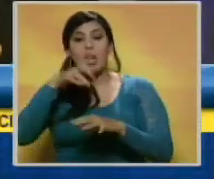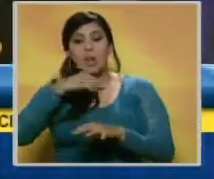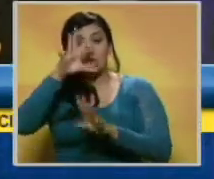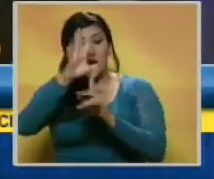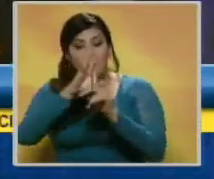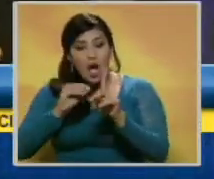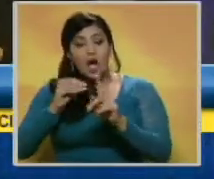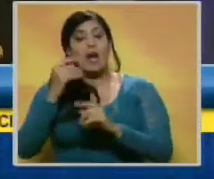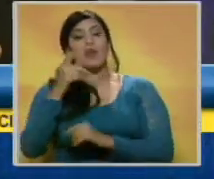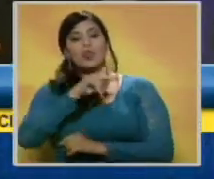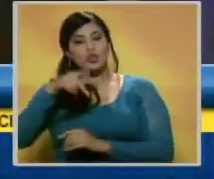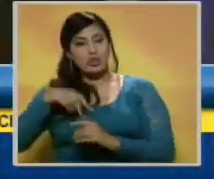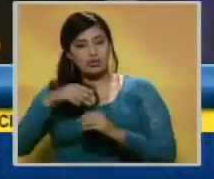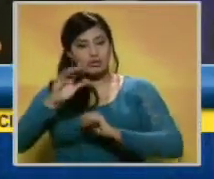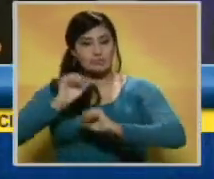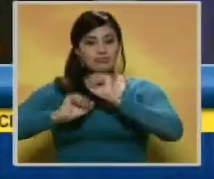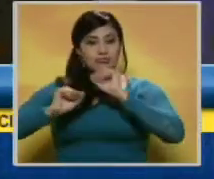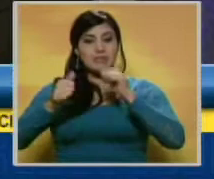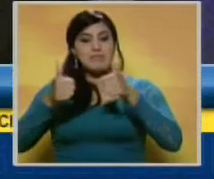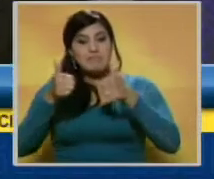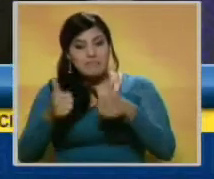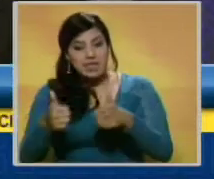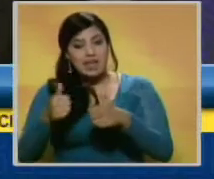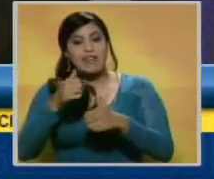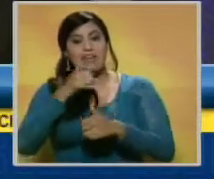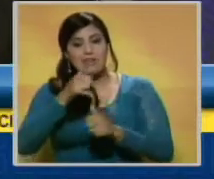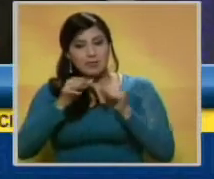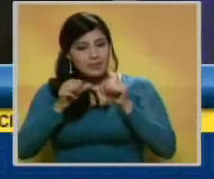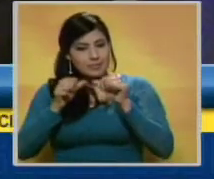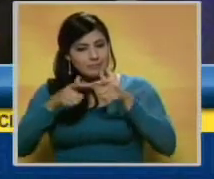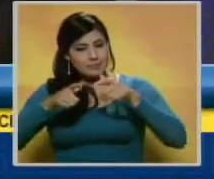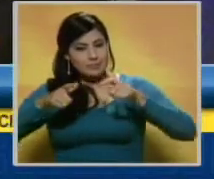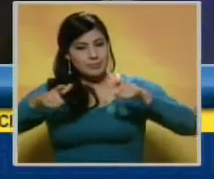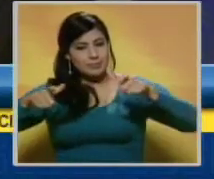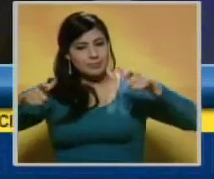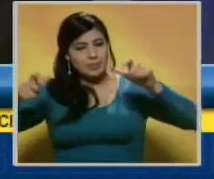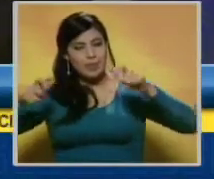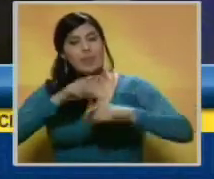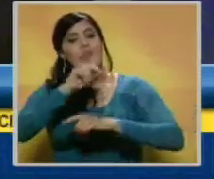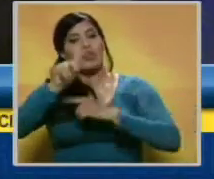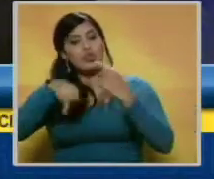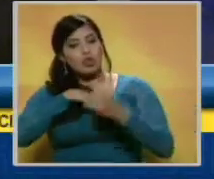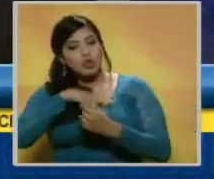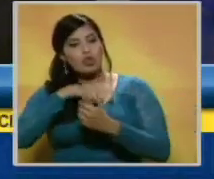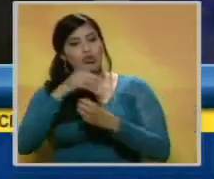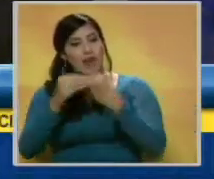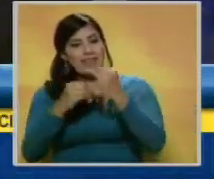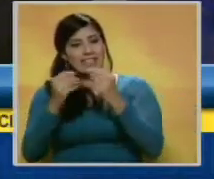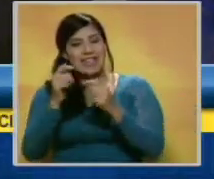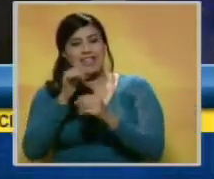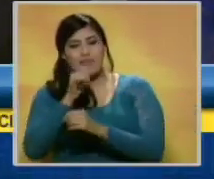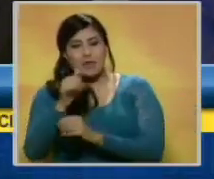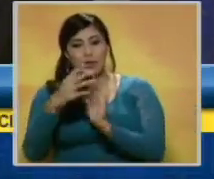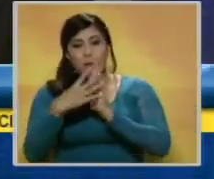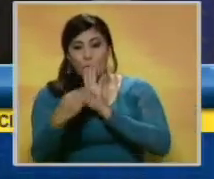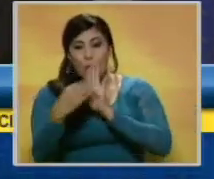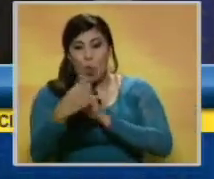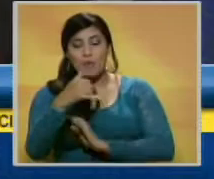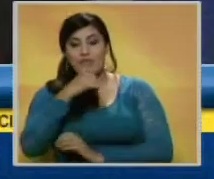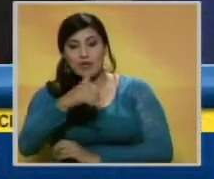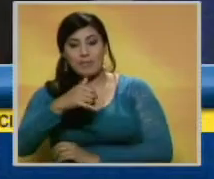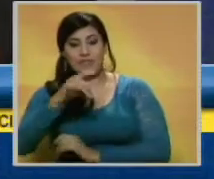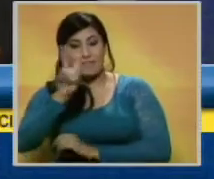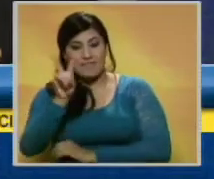vamos a salir muy airosos y nuestra audiencia va a seguir creciendo y vamos a seguir siendo el canal de referencia informativa